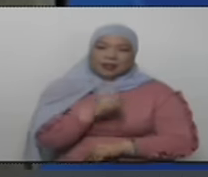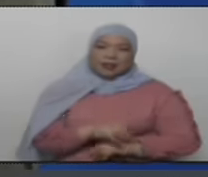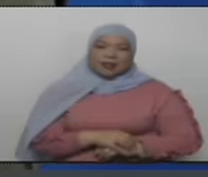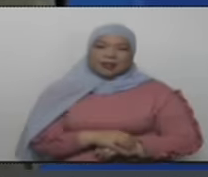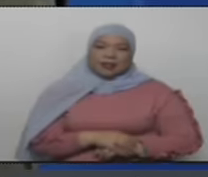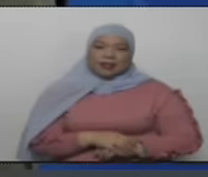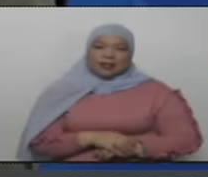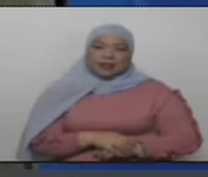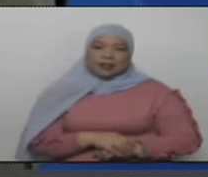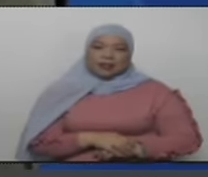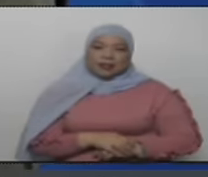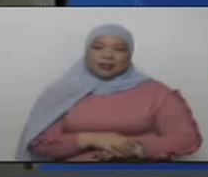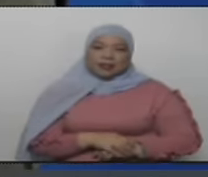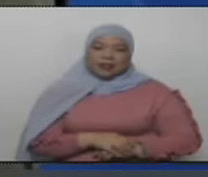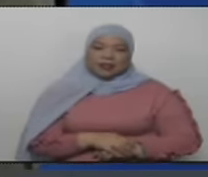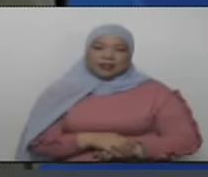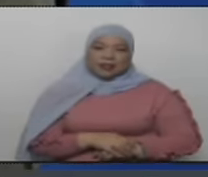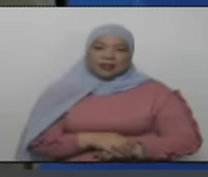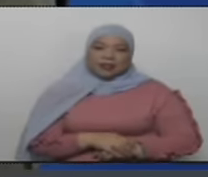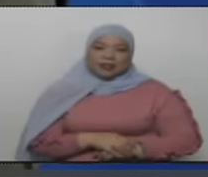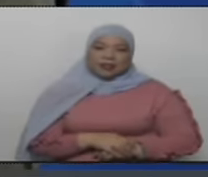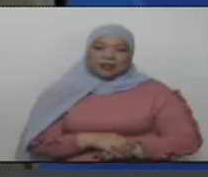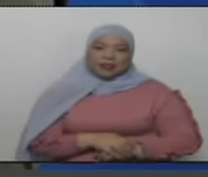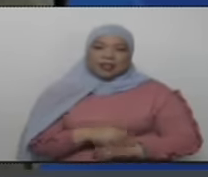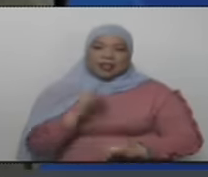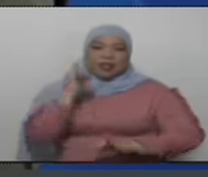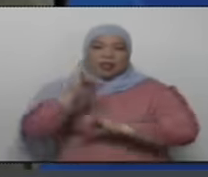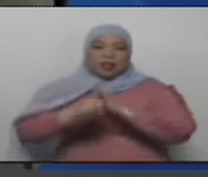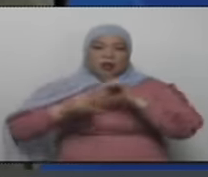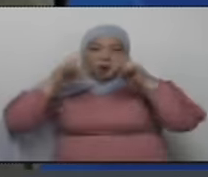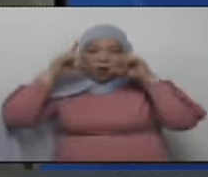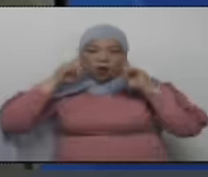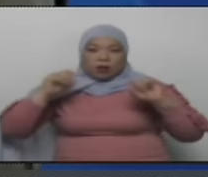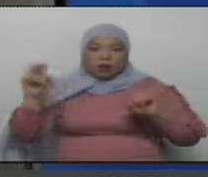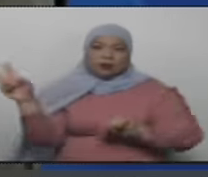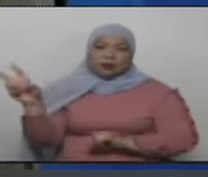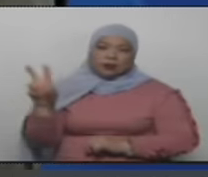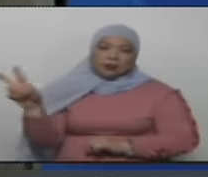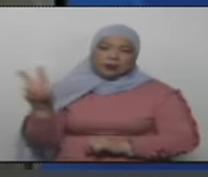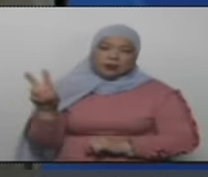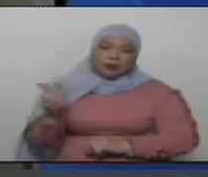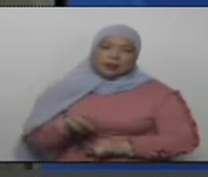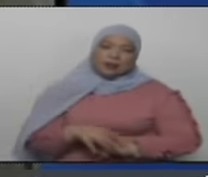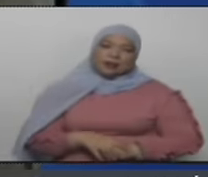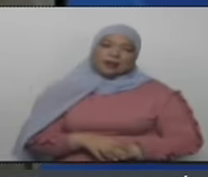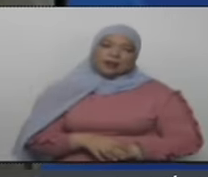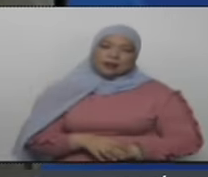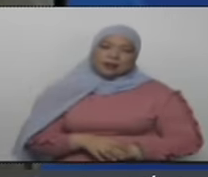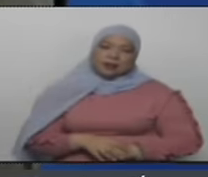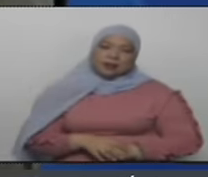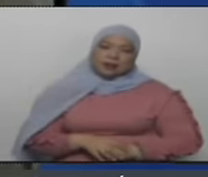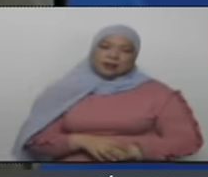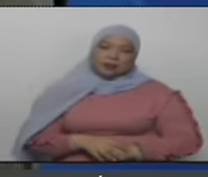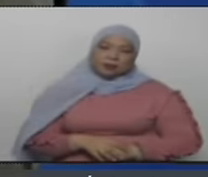que la inteligencia venezolana ha logrado